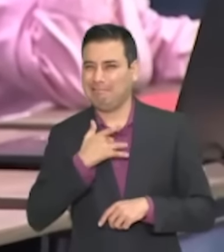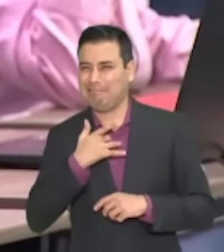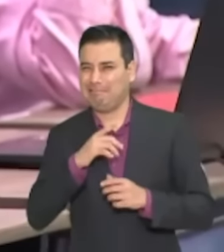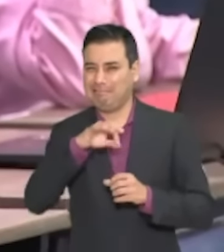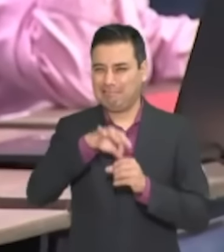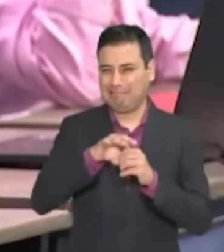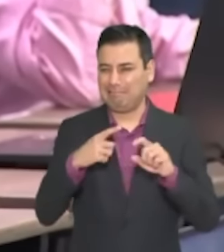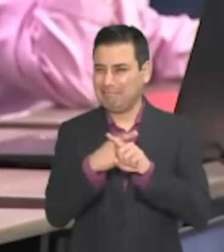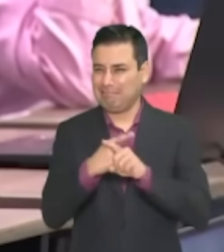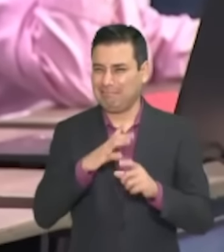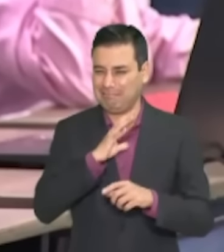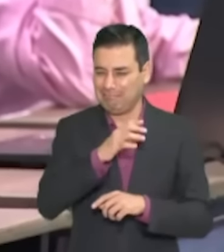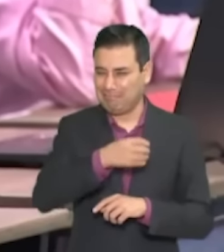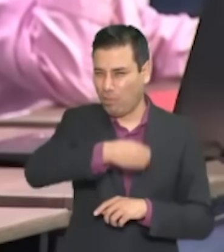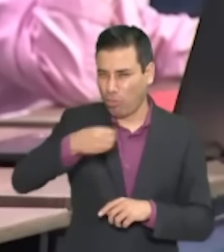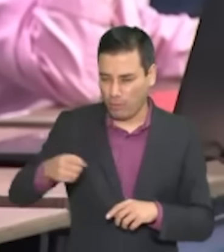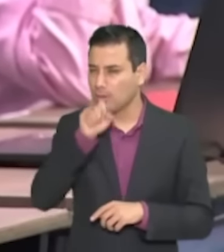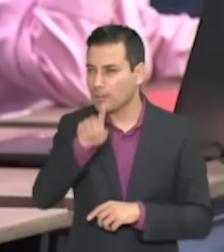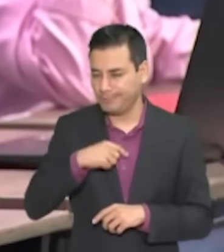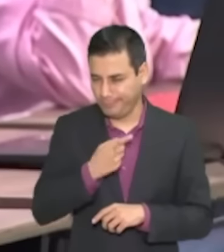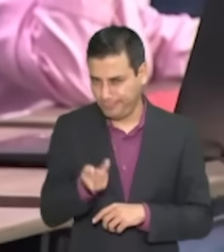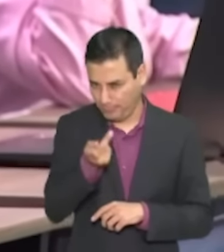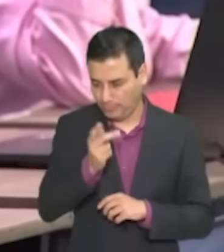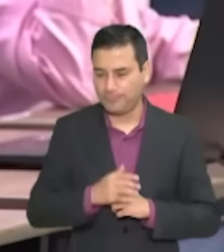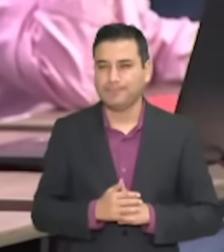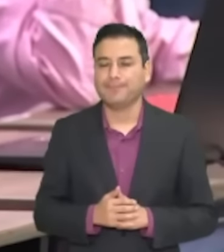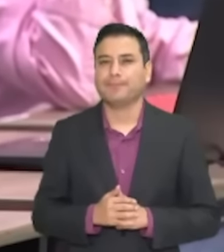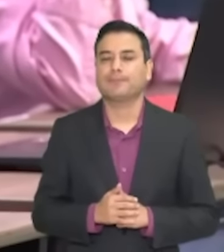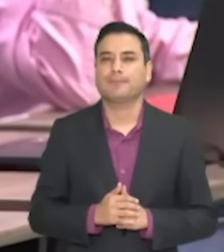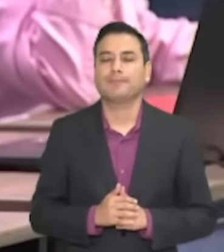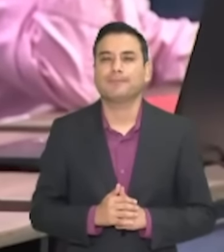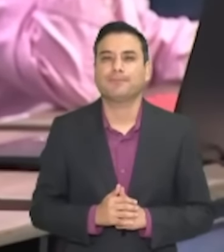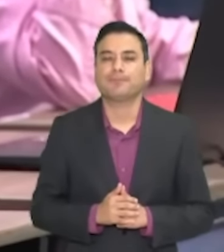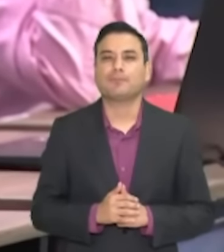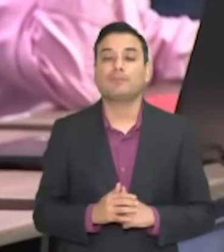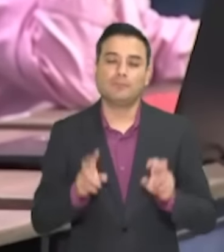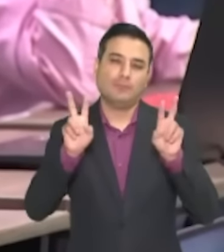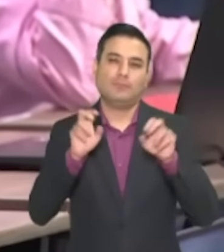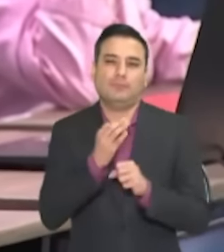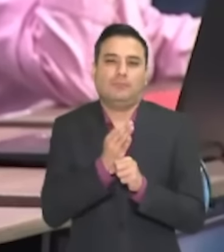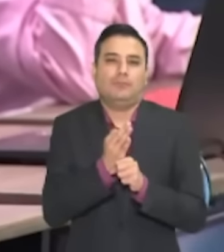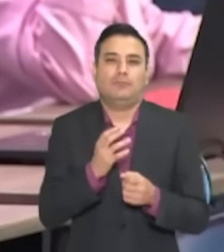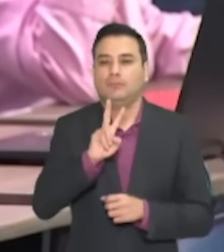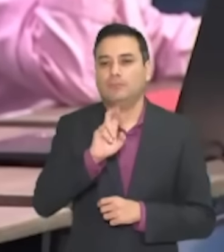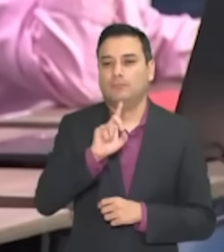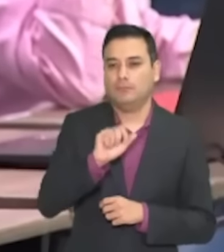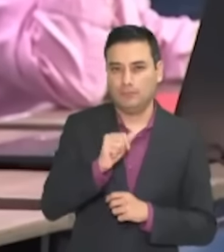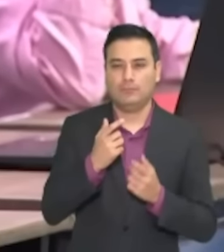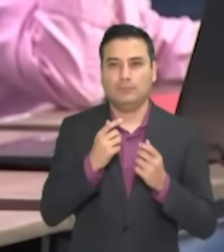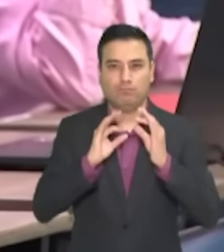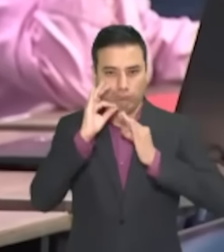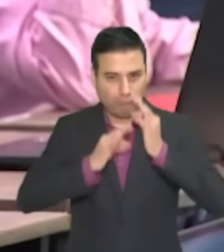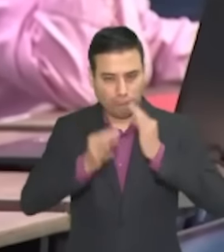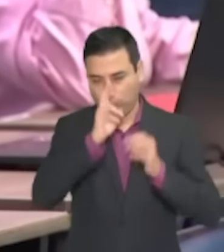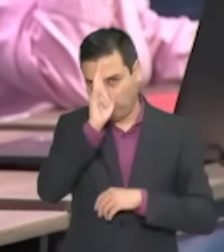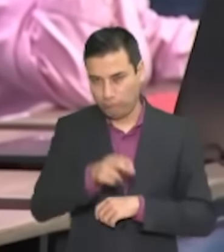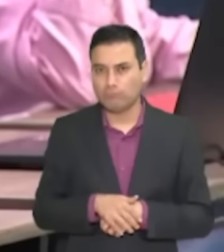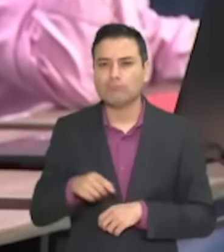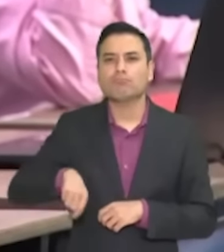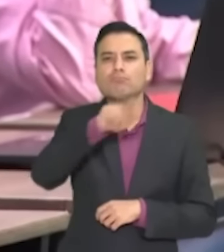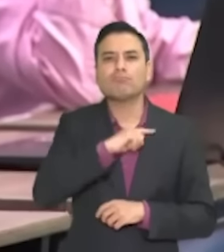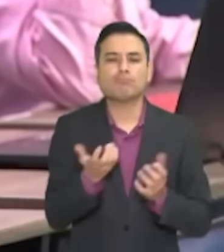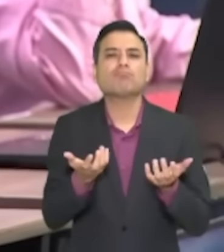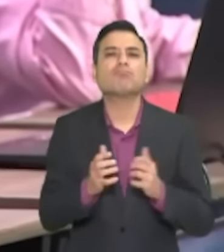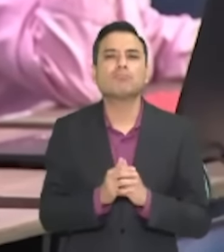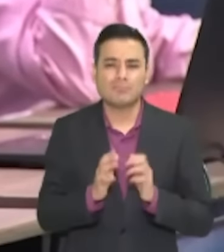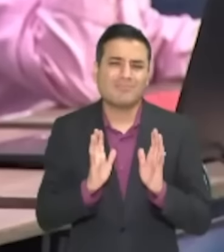lado. Consejeros, preguntarle también si en el tema de la veda electoral, si van a actuar por oficio o si van a actuar simplemente por queja. Ya